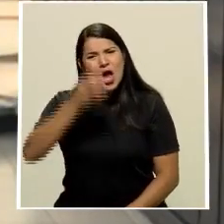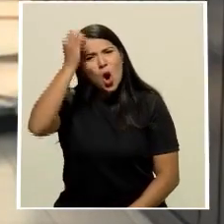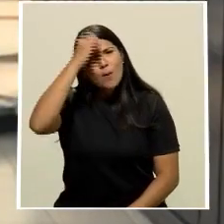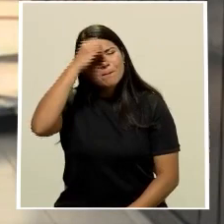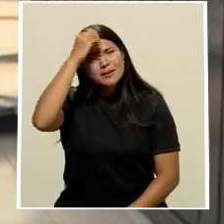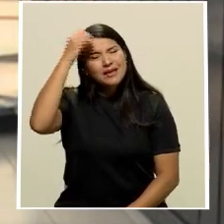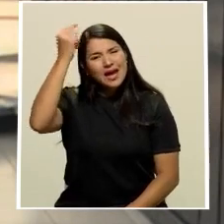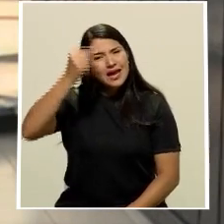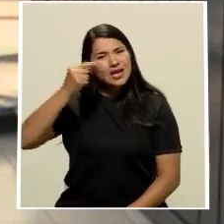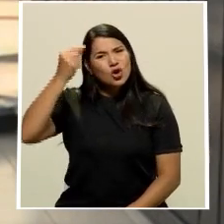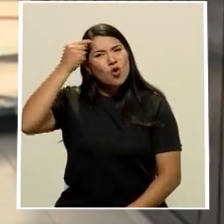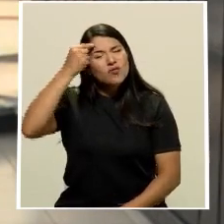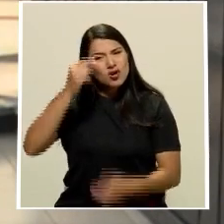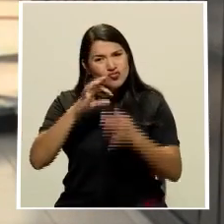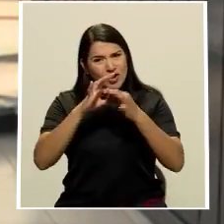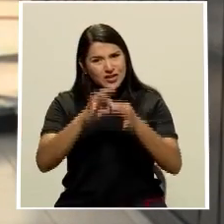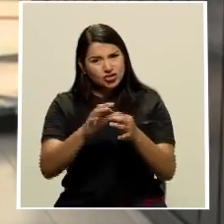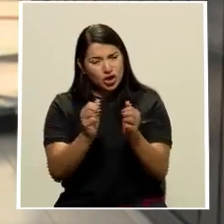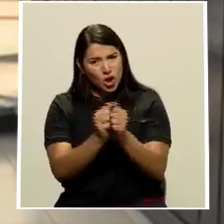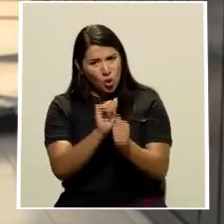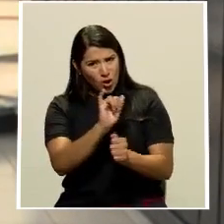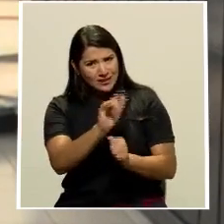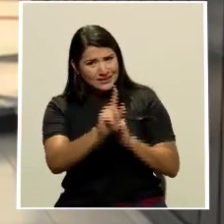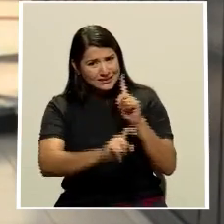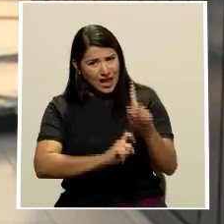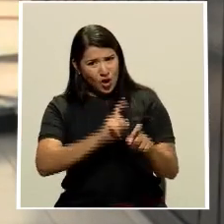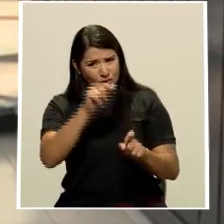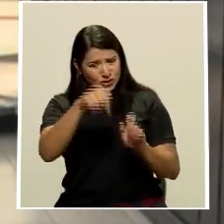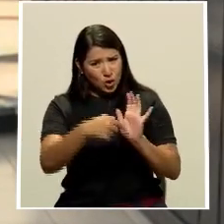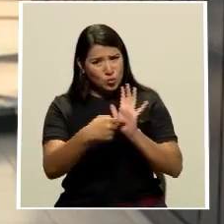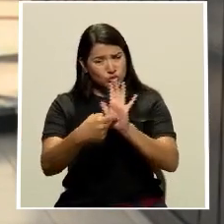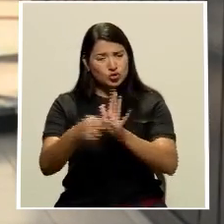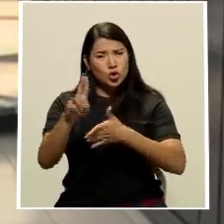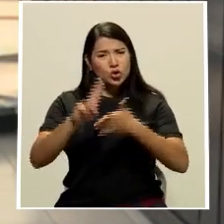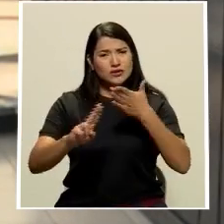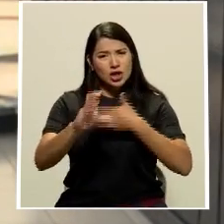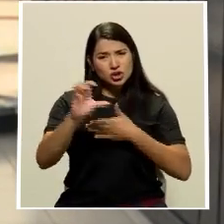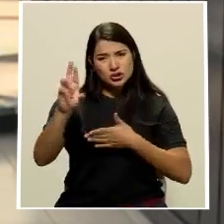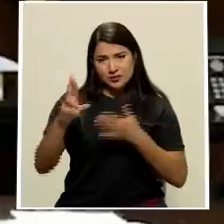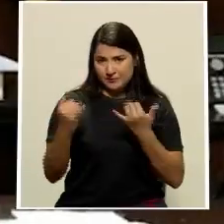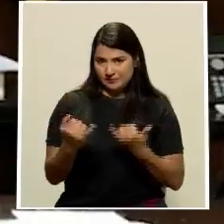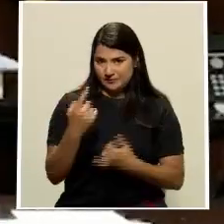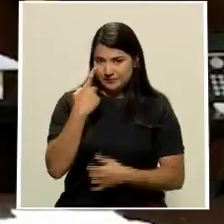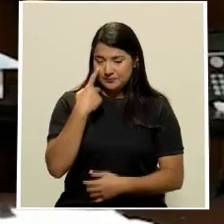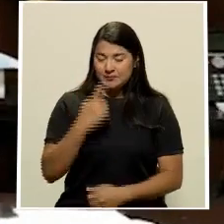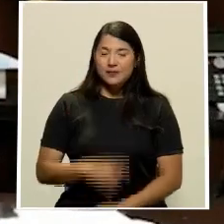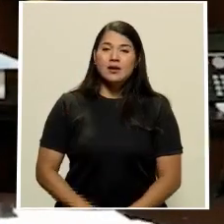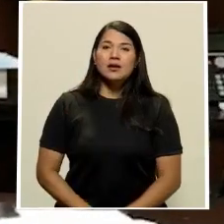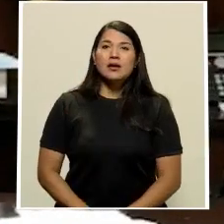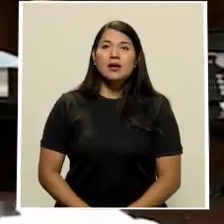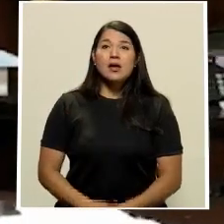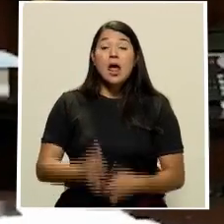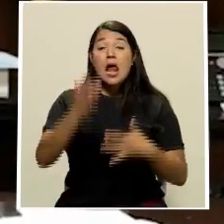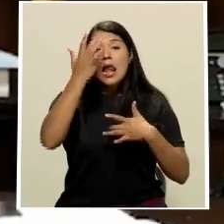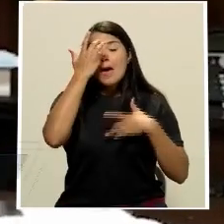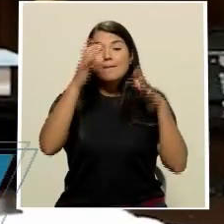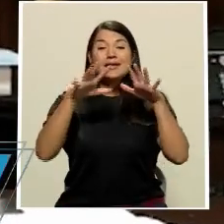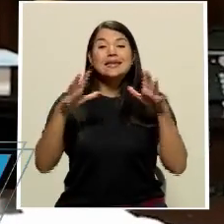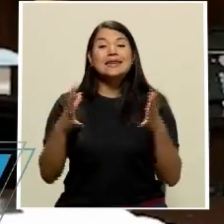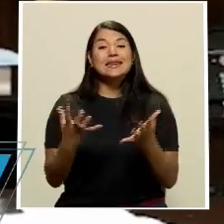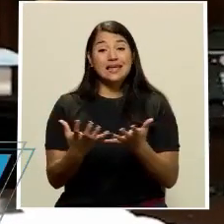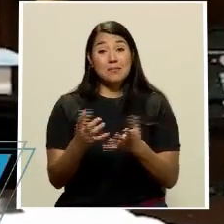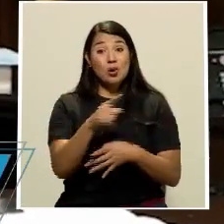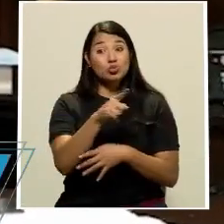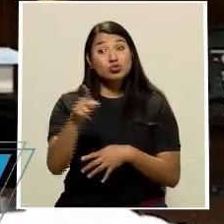Ejecutivo con respecto a esta encuesta revelada hoy por la Universidad de Costa Rica? Veamos. La pandemia sanitaria, debemos